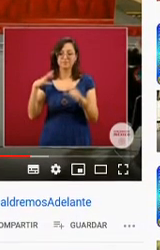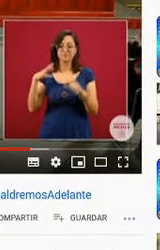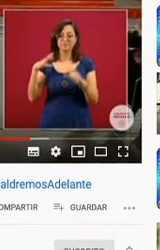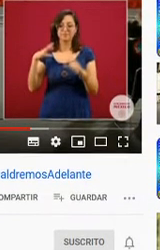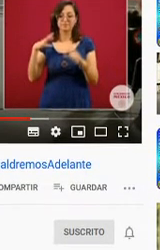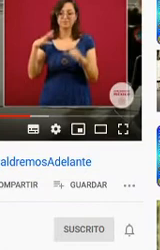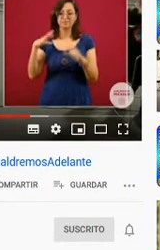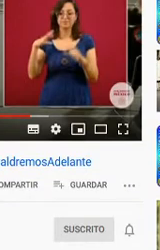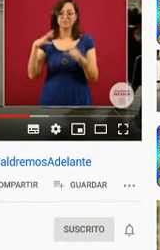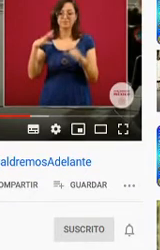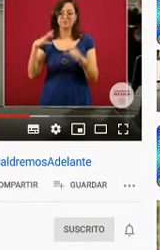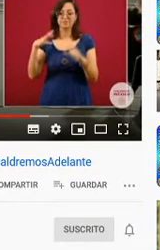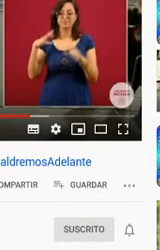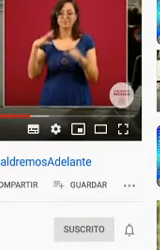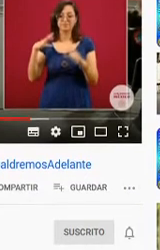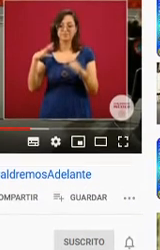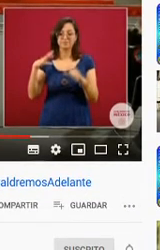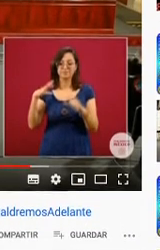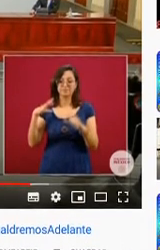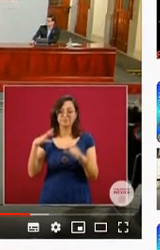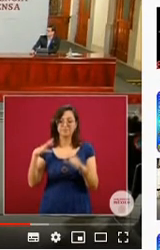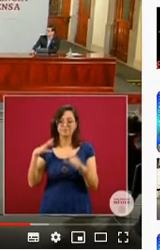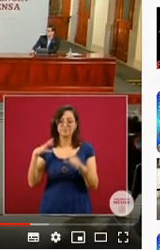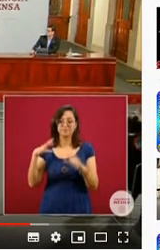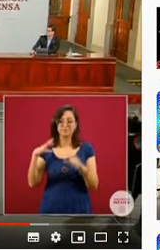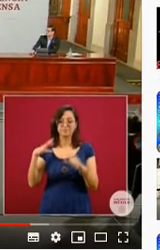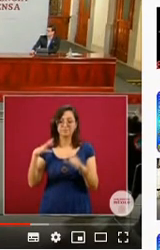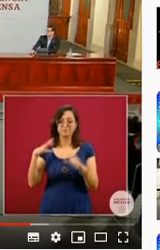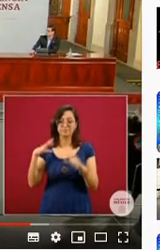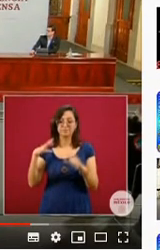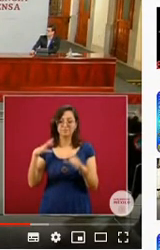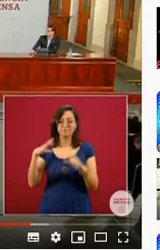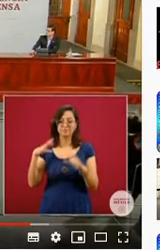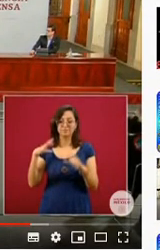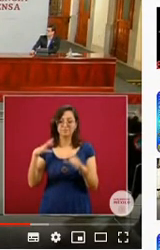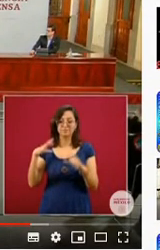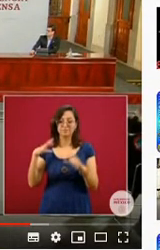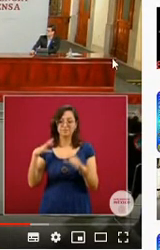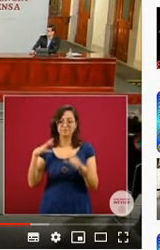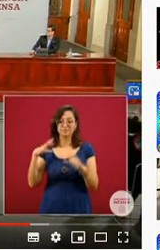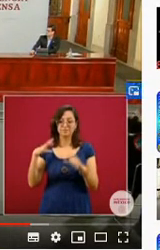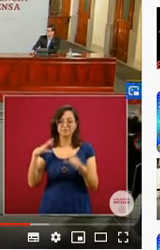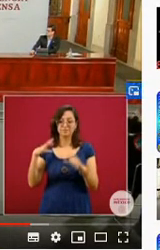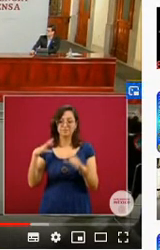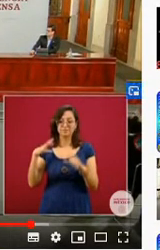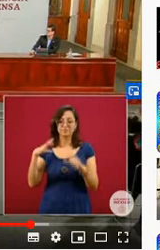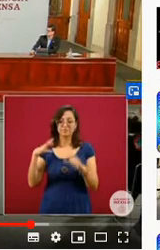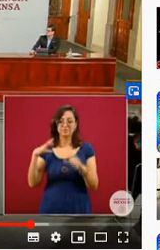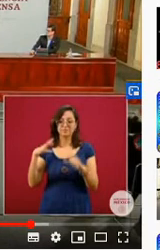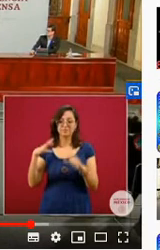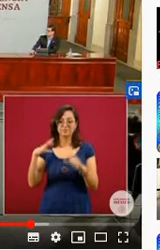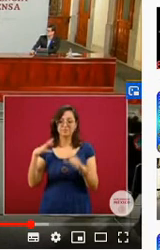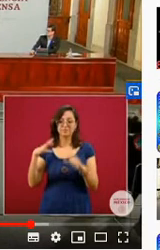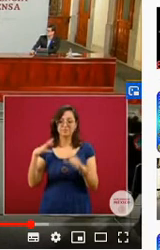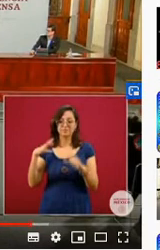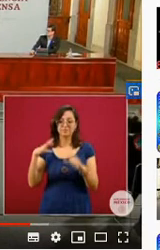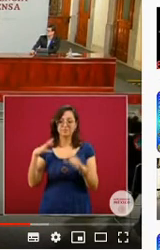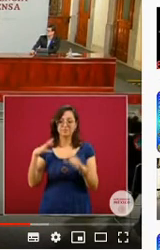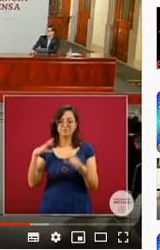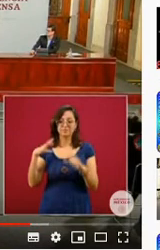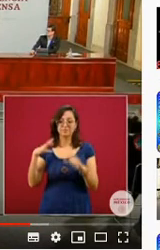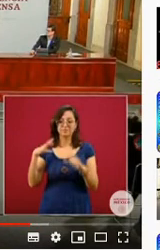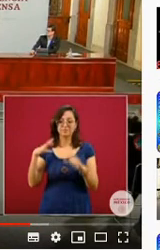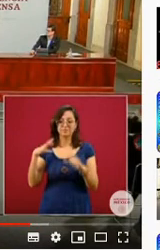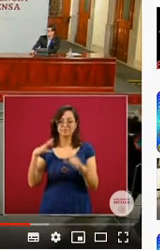Aquí está la fecha y del canal del Gobierno de México. En el video anterior mencionábamos precisamente cómo estaban comentando